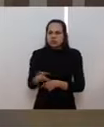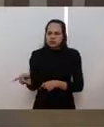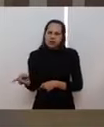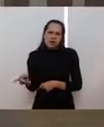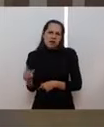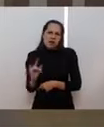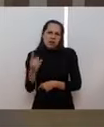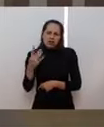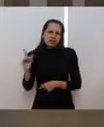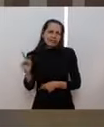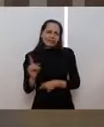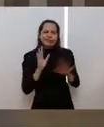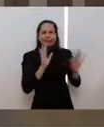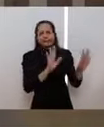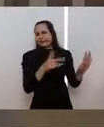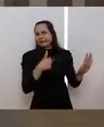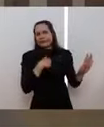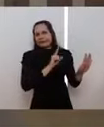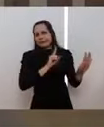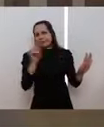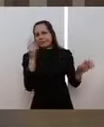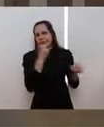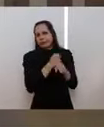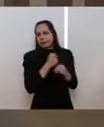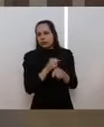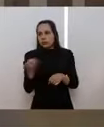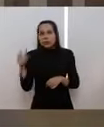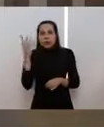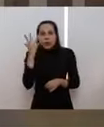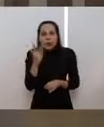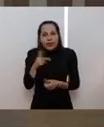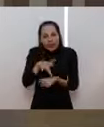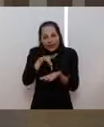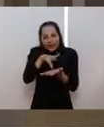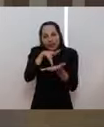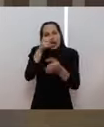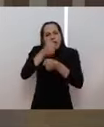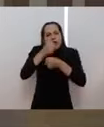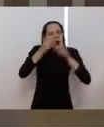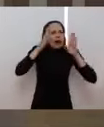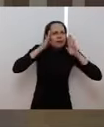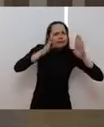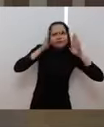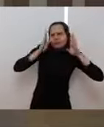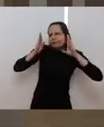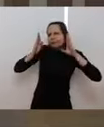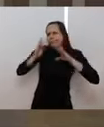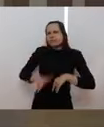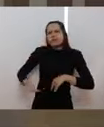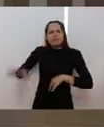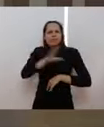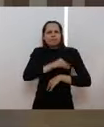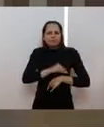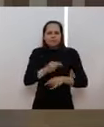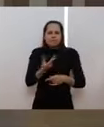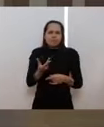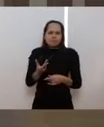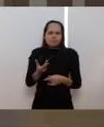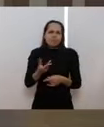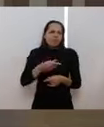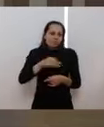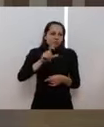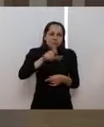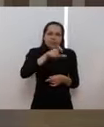yo no trabajo todos han venido el día a día para brindar la atención que todos nos merecemos y que todos los usuarios